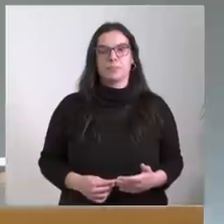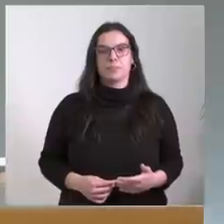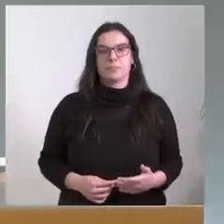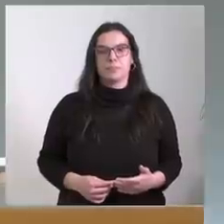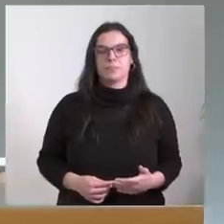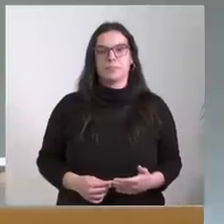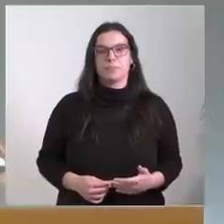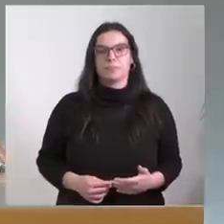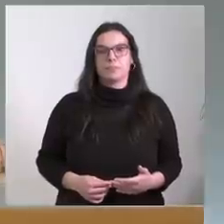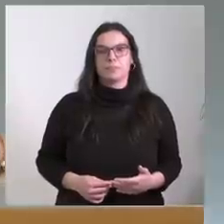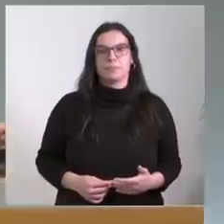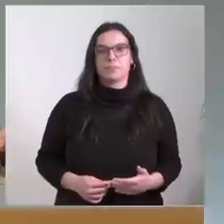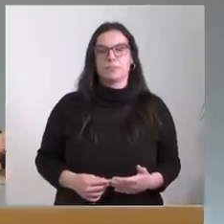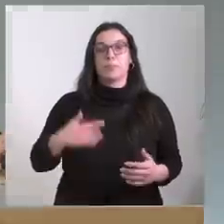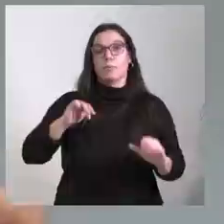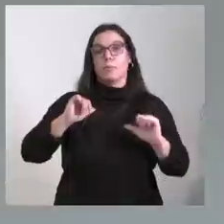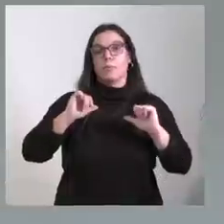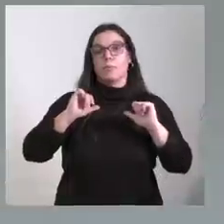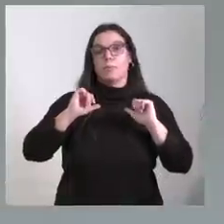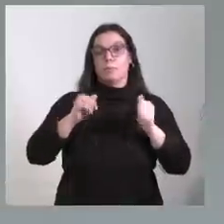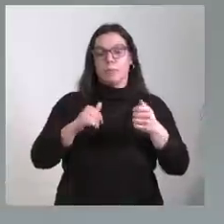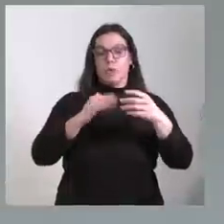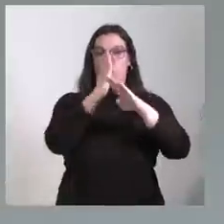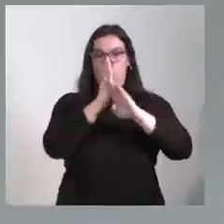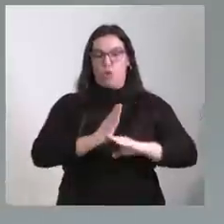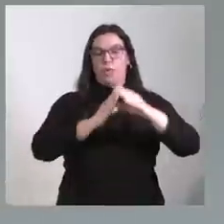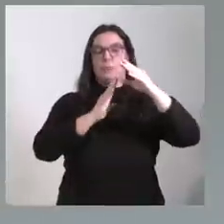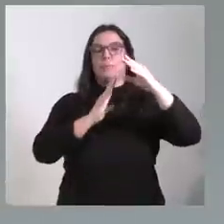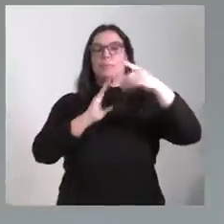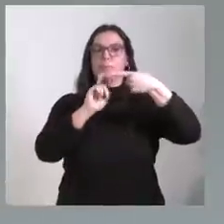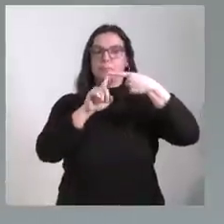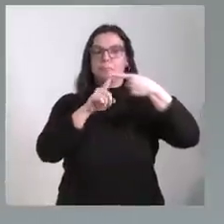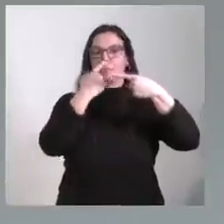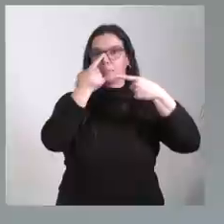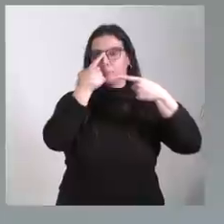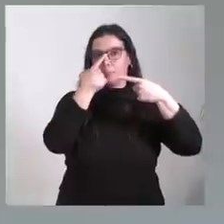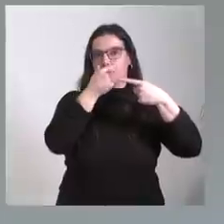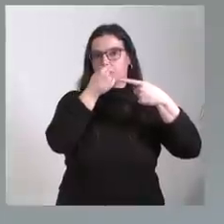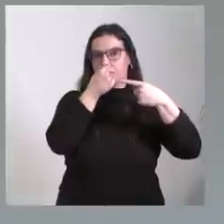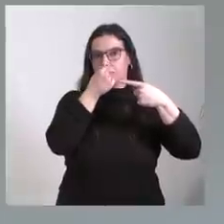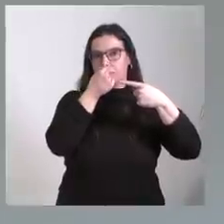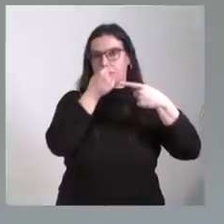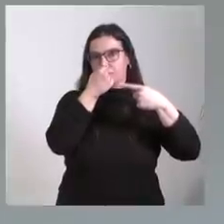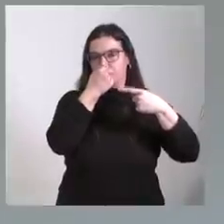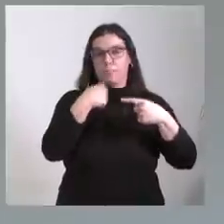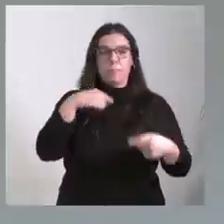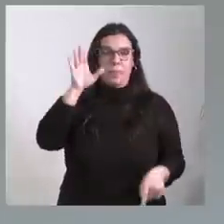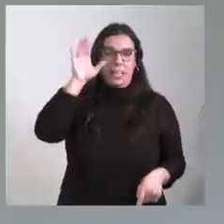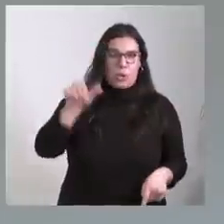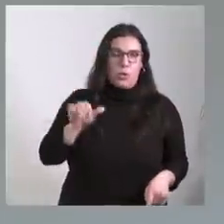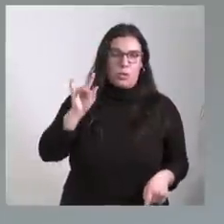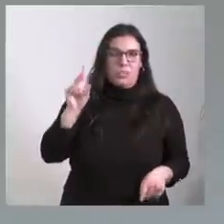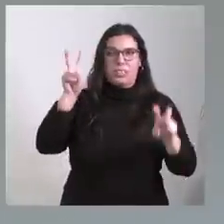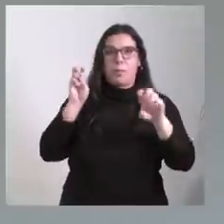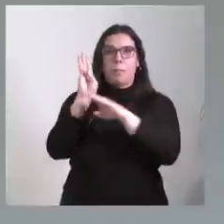Pues quizá Comenzando por el orden de lo que usted ha señalado sí que lo he oído tengo que